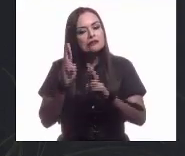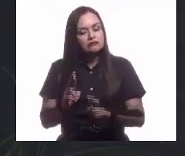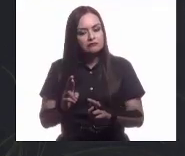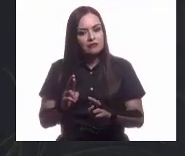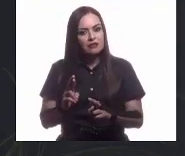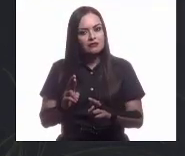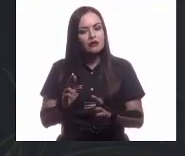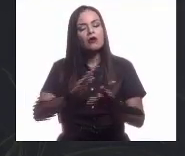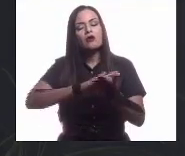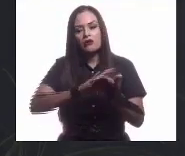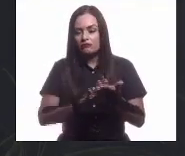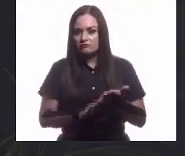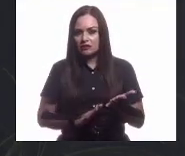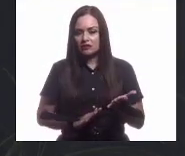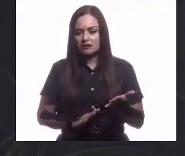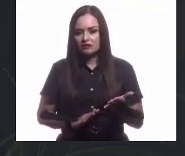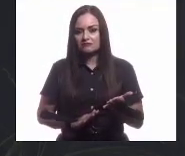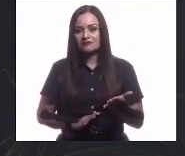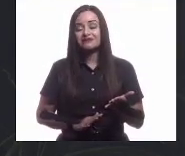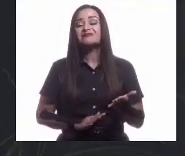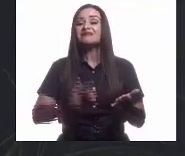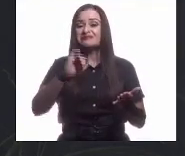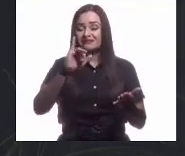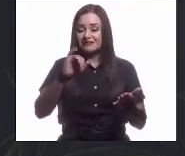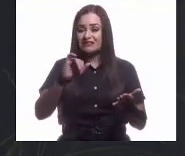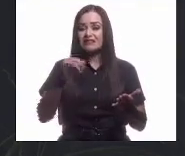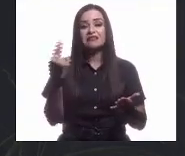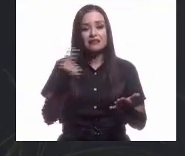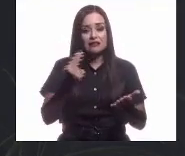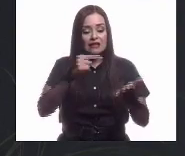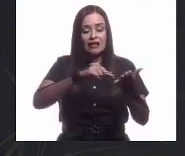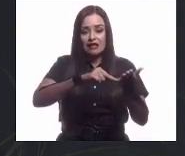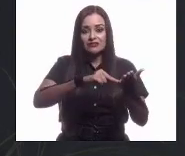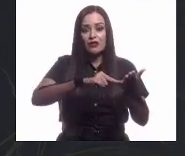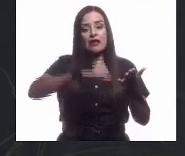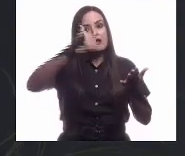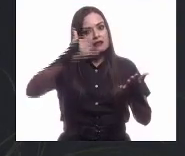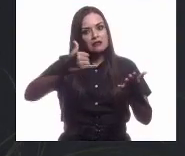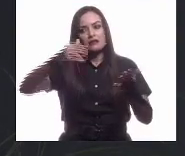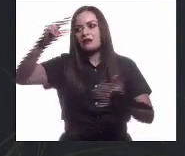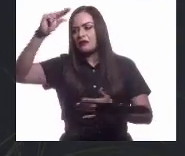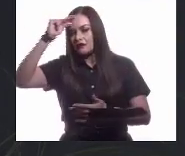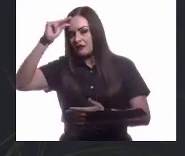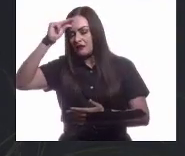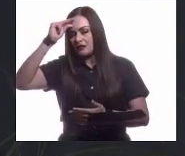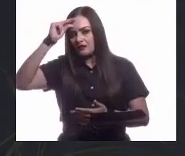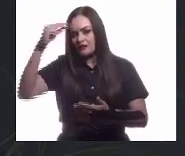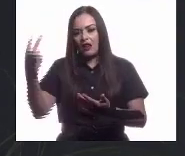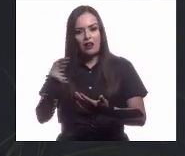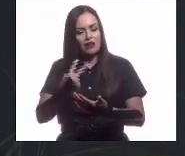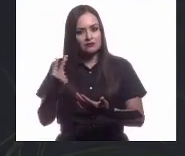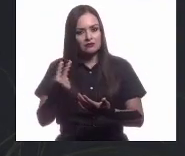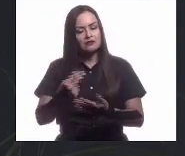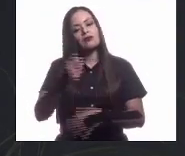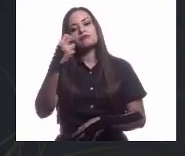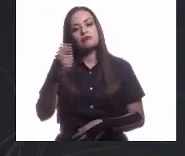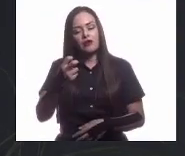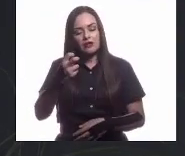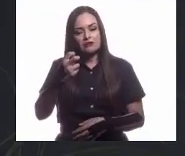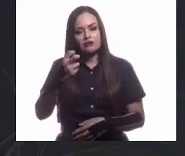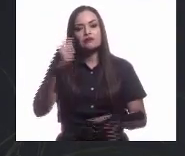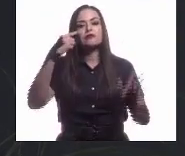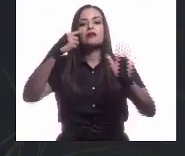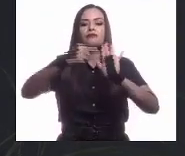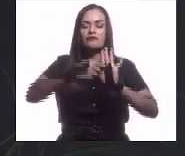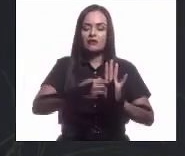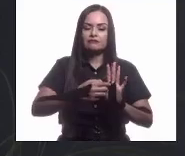no suficiente para servir. Hay que ser competentes. De otra forma, se ofrece a la sociedad resultados